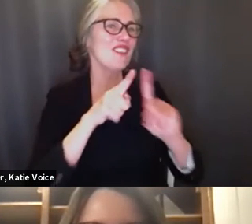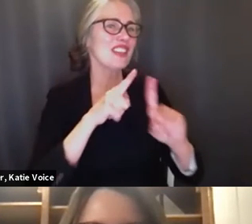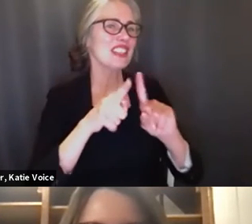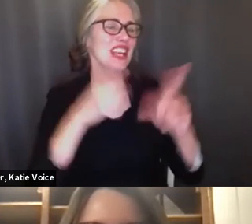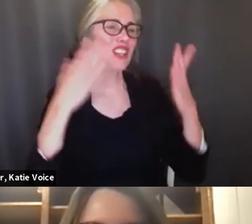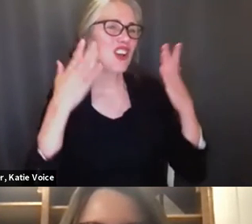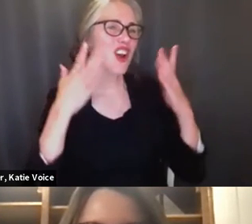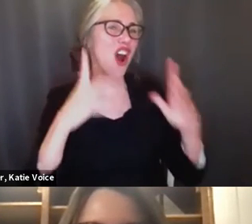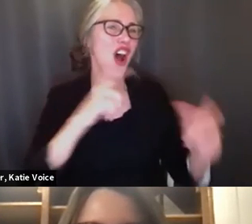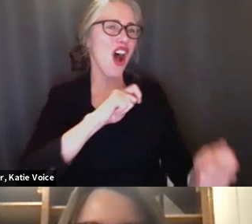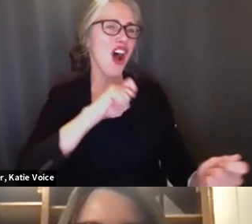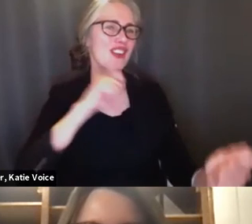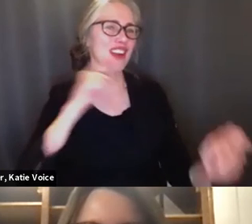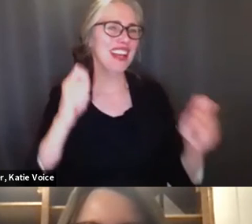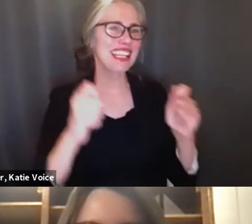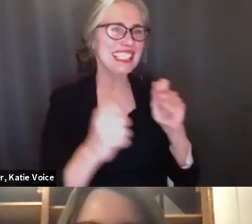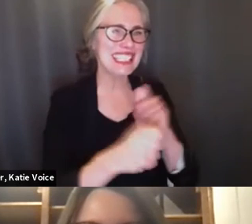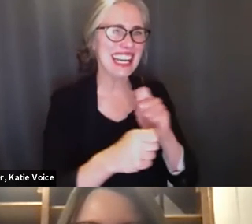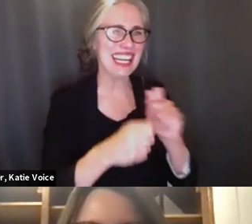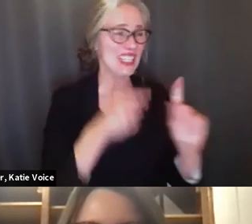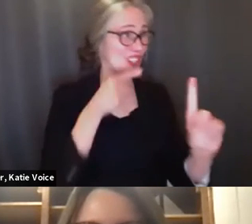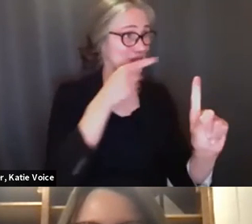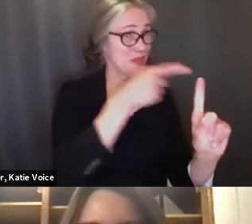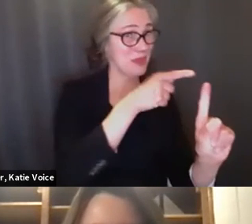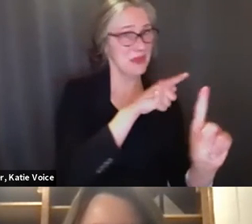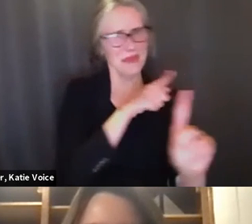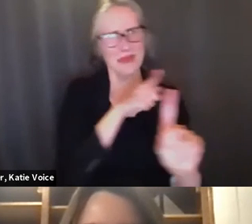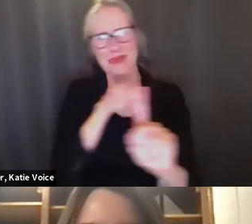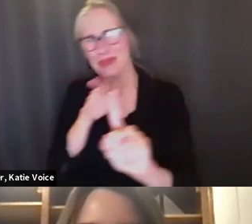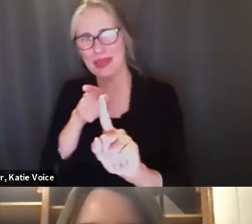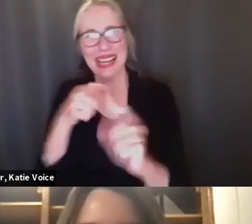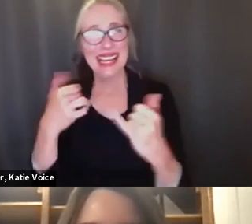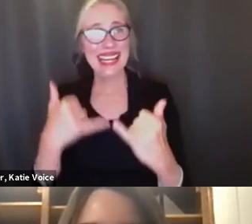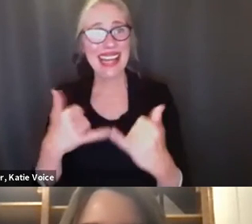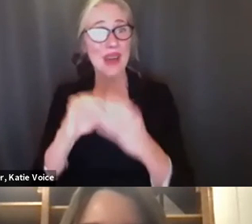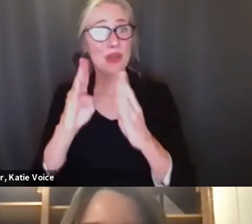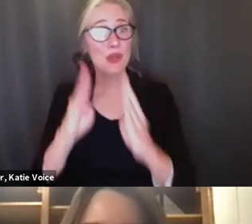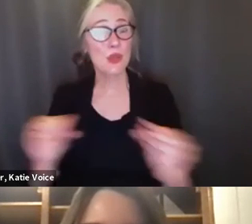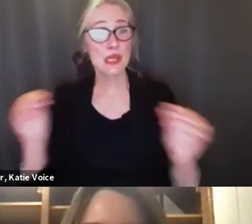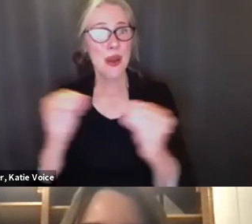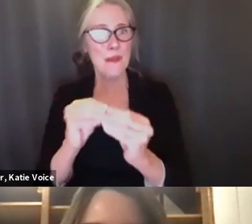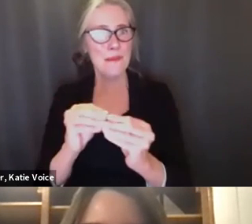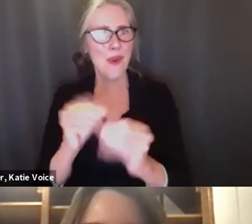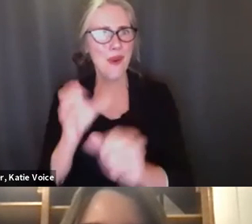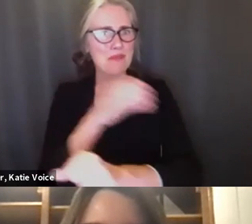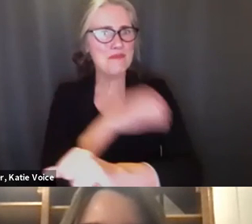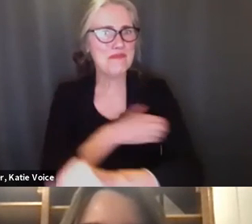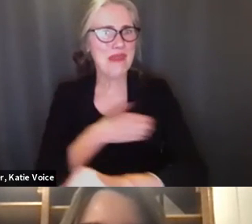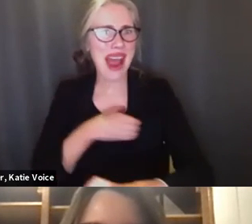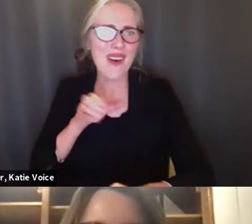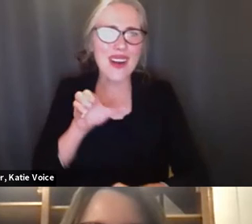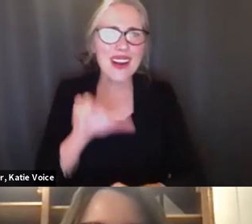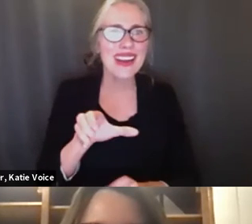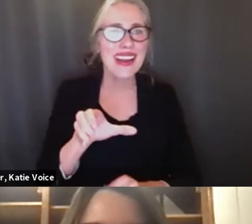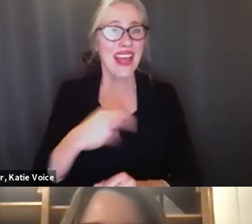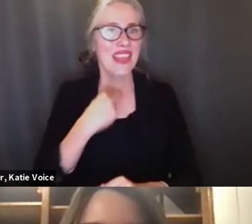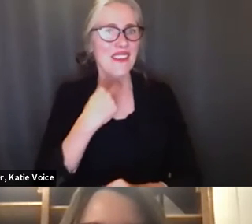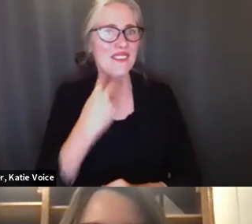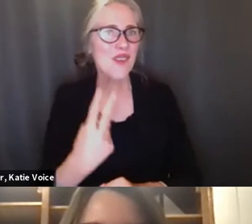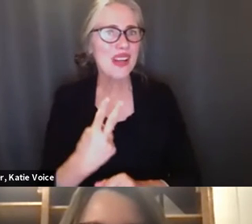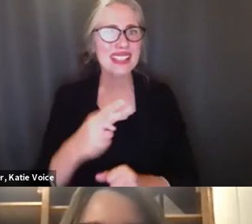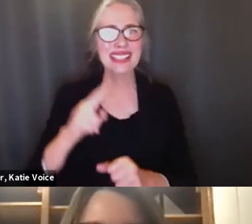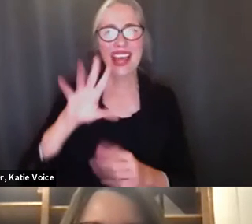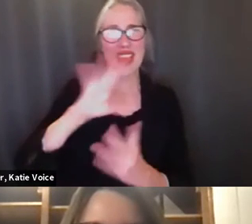Hemos comenzado a ver a los estudiantes ser empoderados utilizando su voz, sentido de responsabilidad en